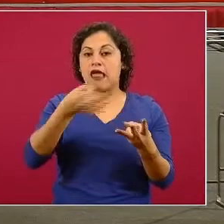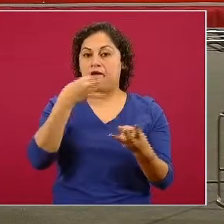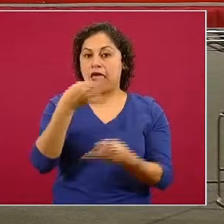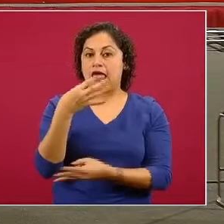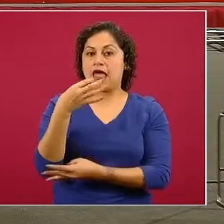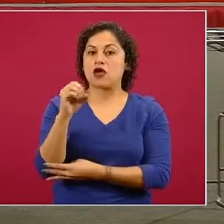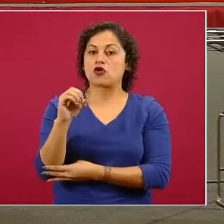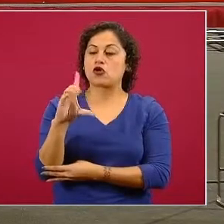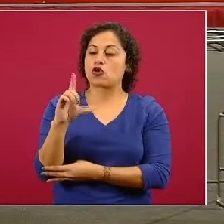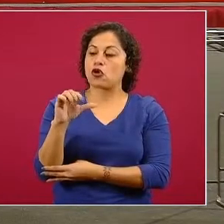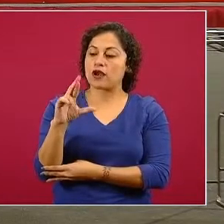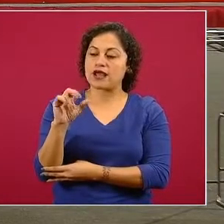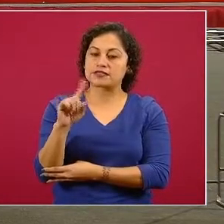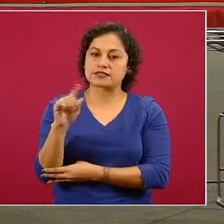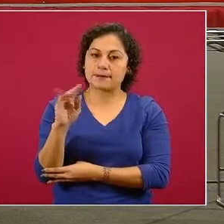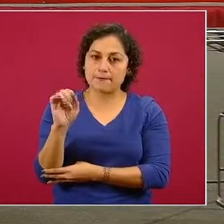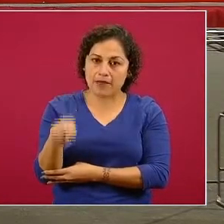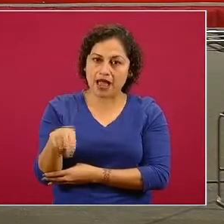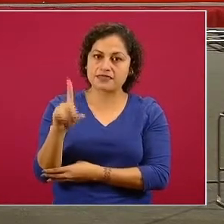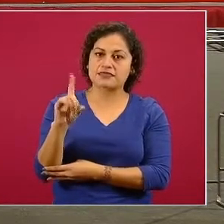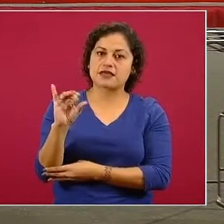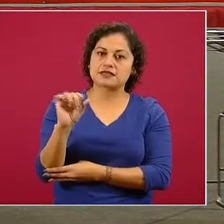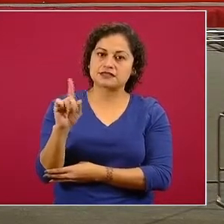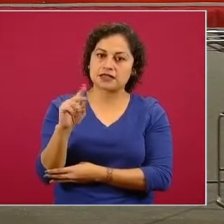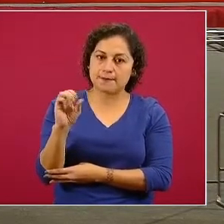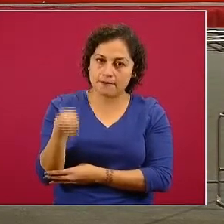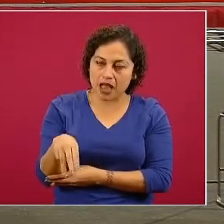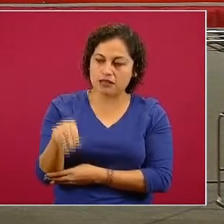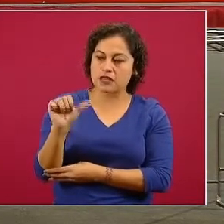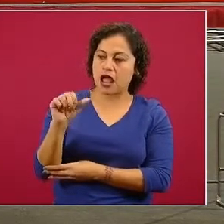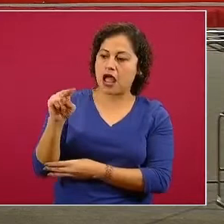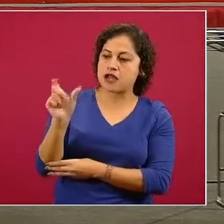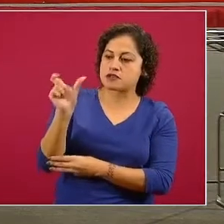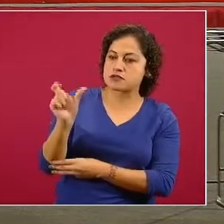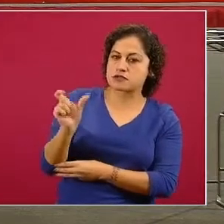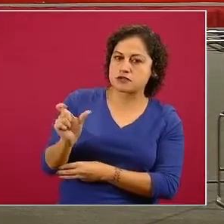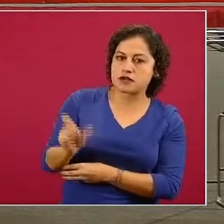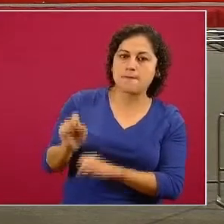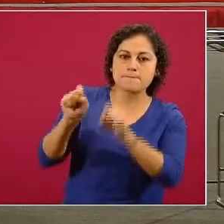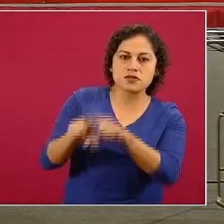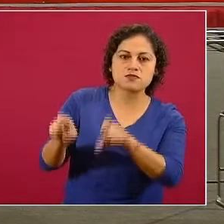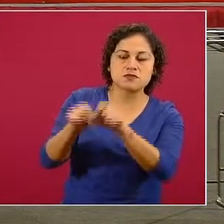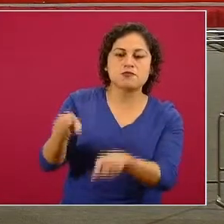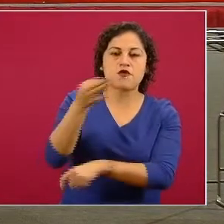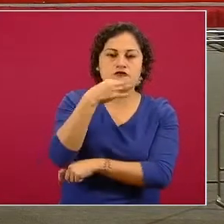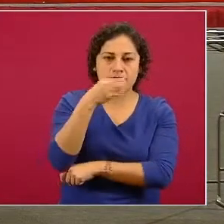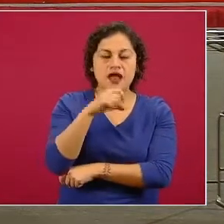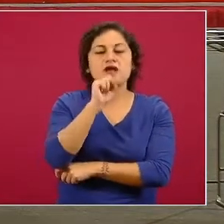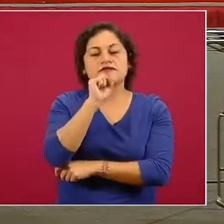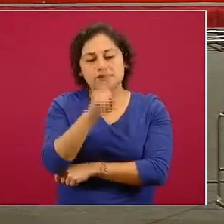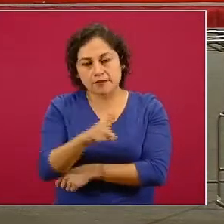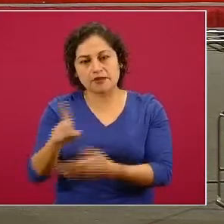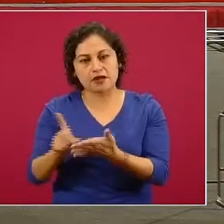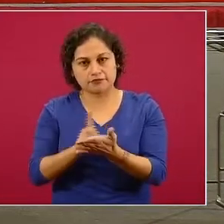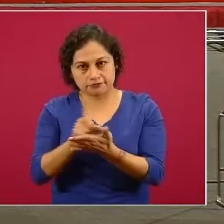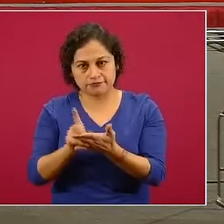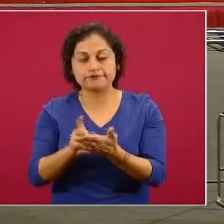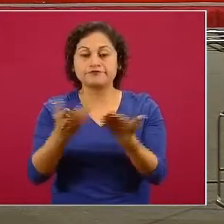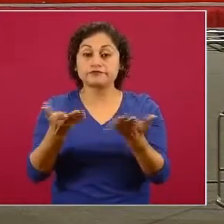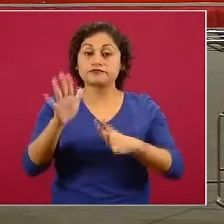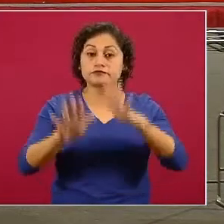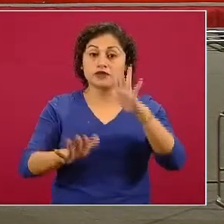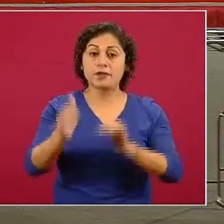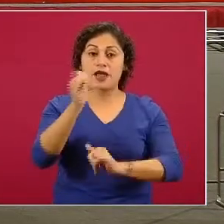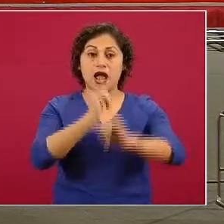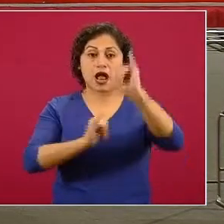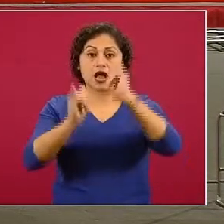famoso clonazepam, diazepam y todos estos que terminan así. En muchos casos, el alcohol se utiliza para disminuir